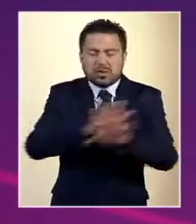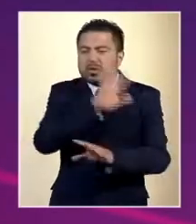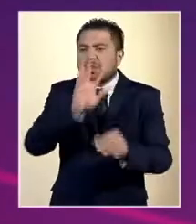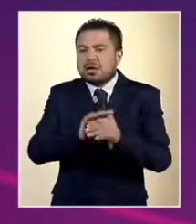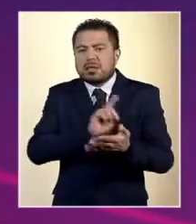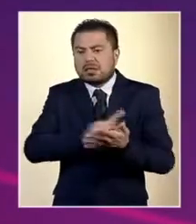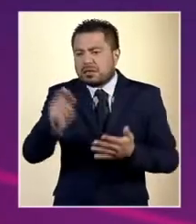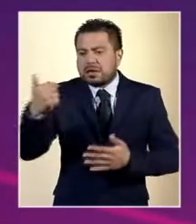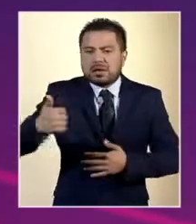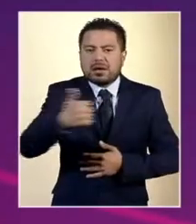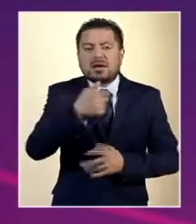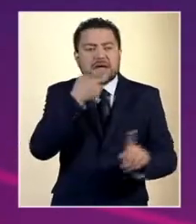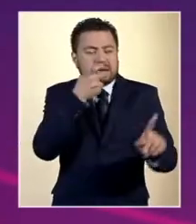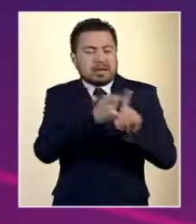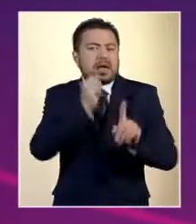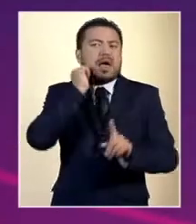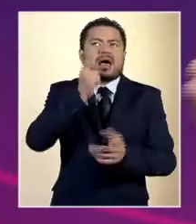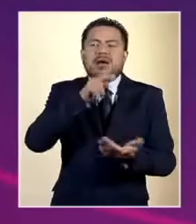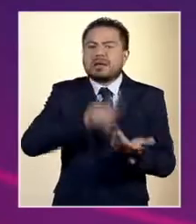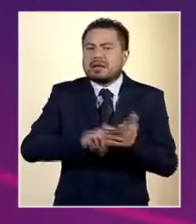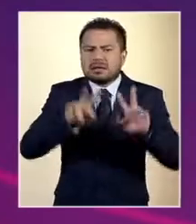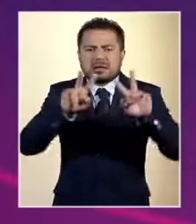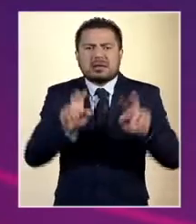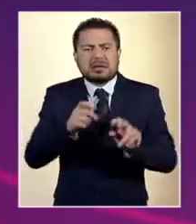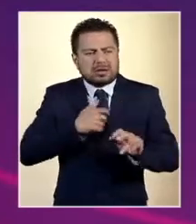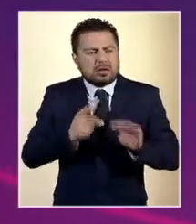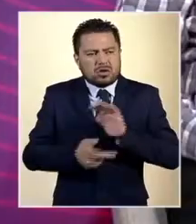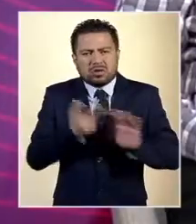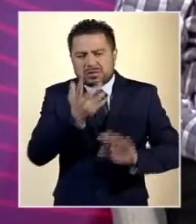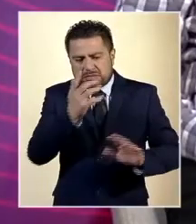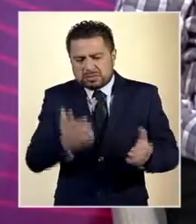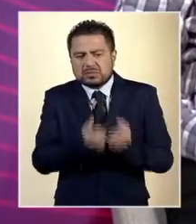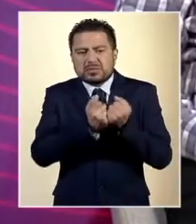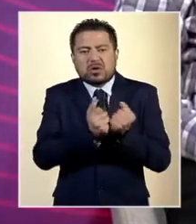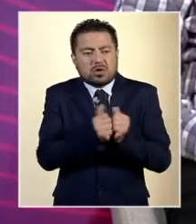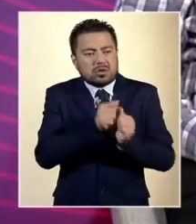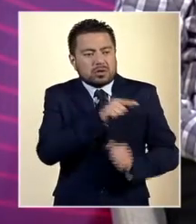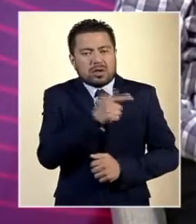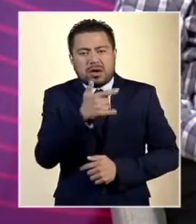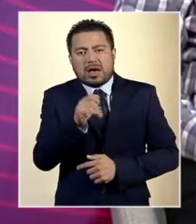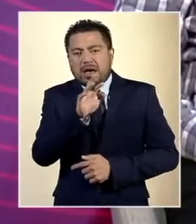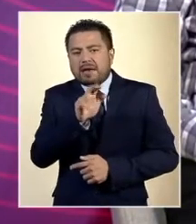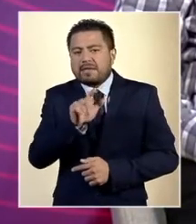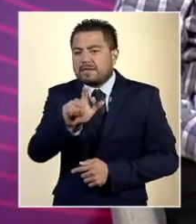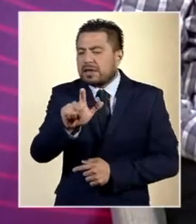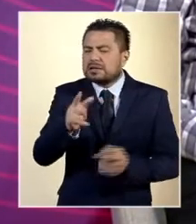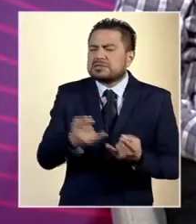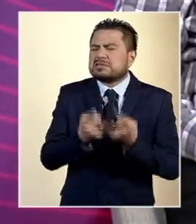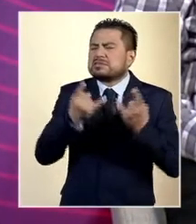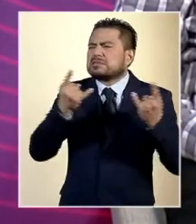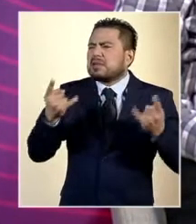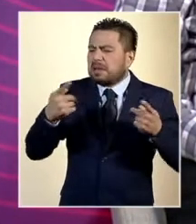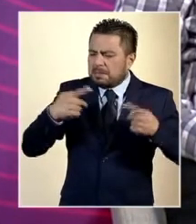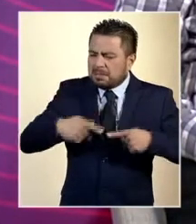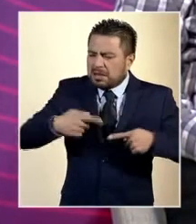de derechos. Y este es algún tema que me gustaría recuperar contigo, Gabriel. Las historias, las personas, humanizar a